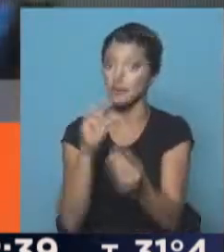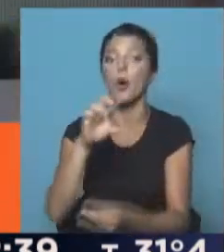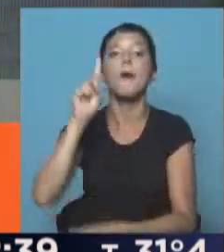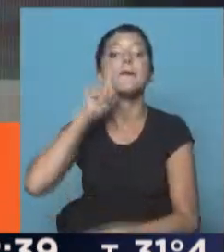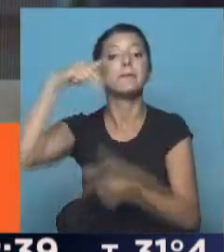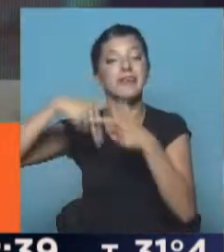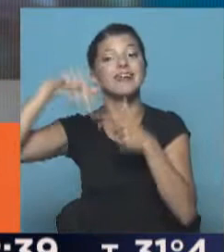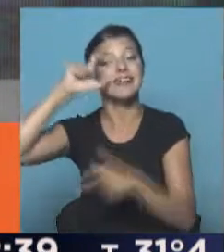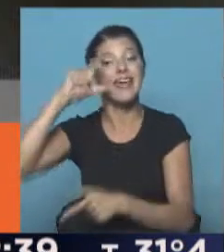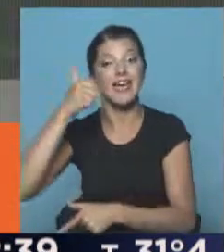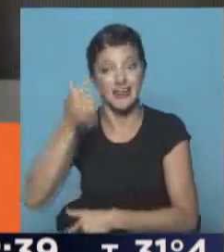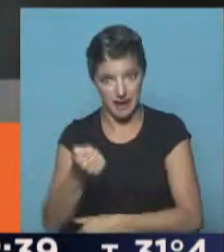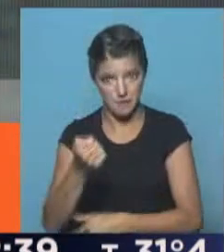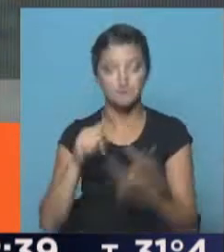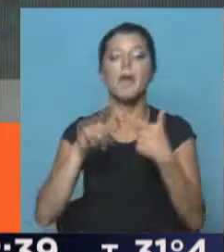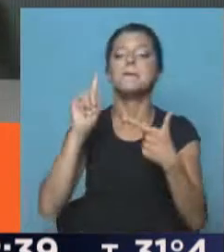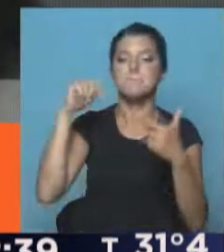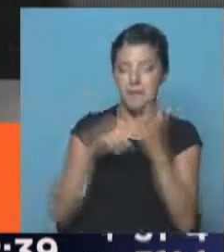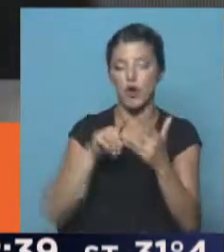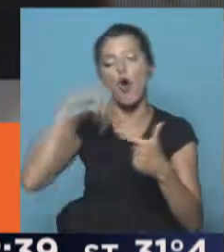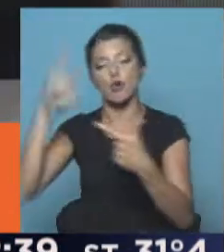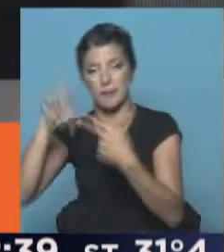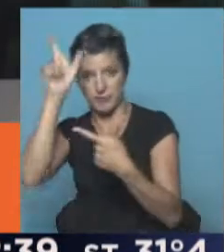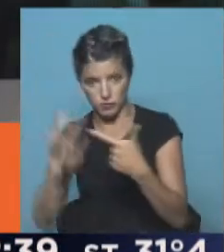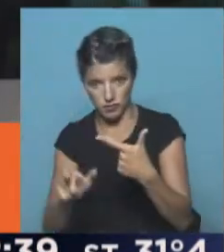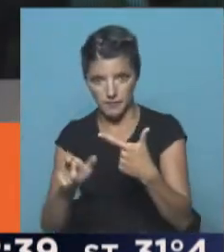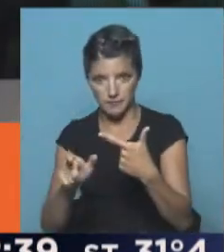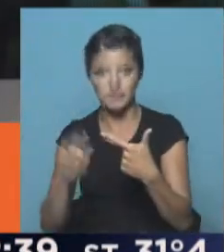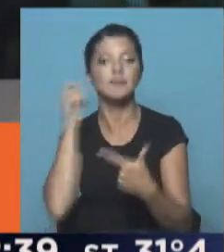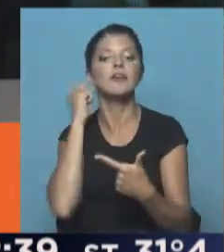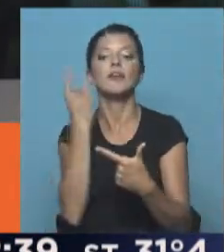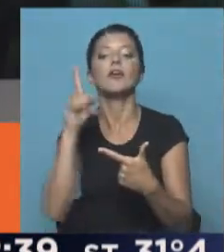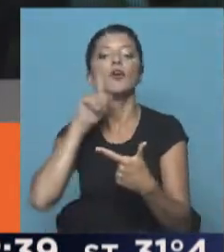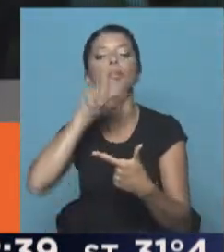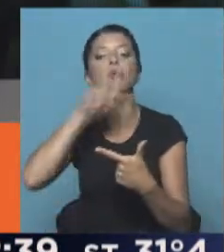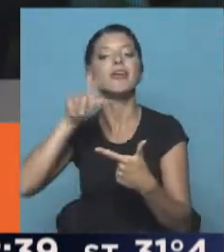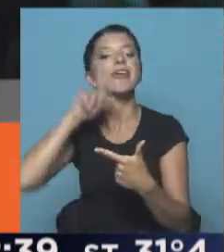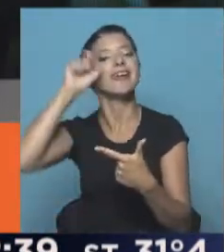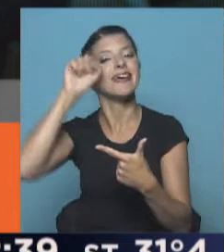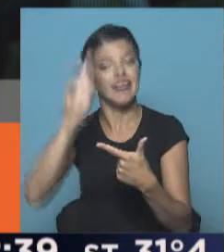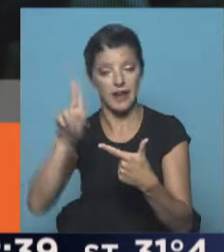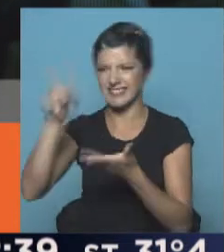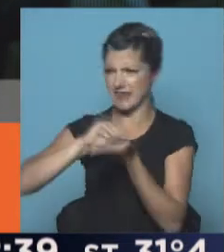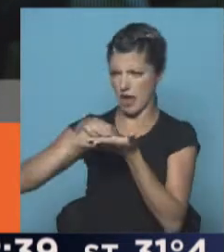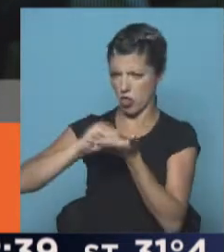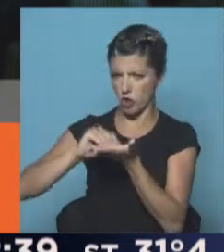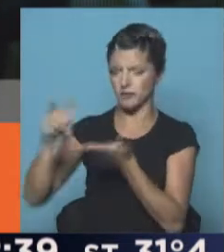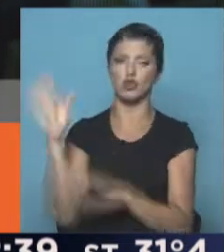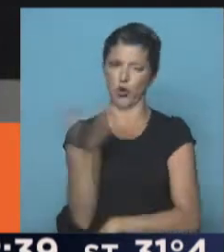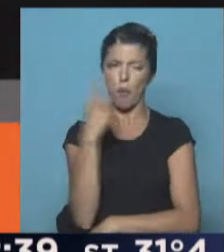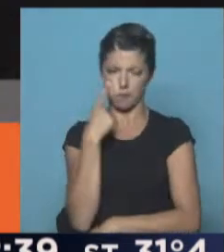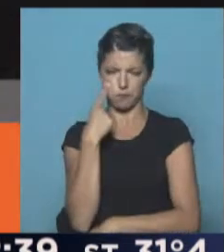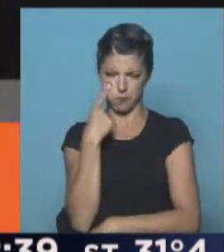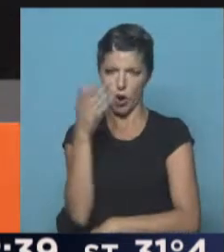derecha pero alejandro guillier es en este momento la revelación es un senador tiene 63 años es muy conocido en chile porque fue presentador de televisión